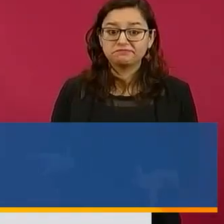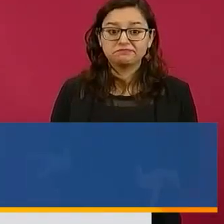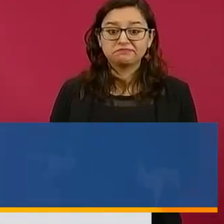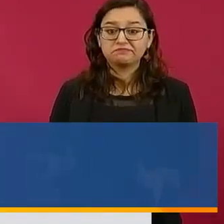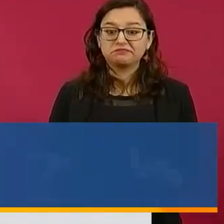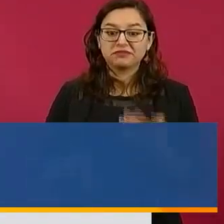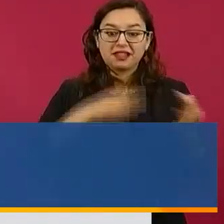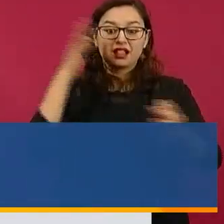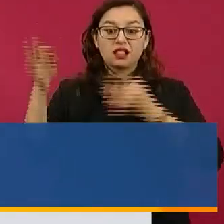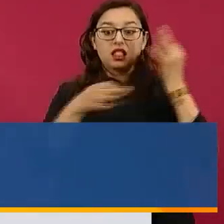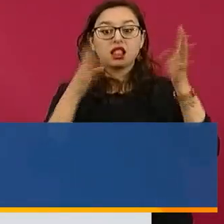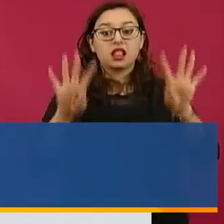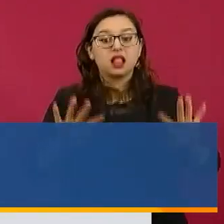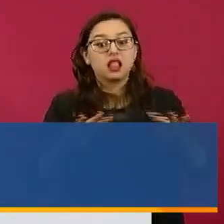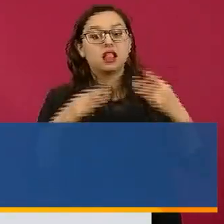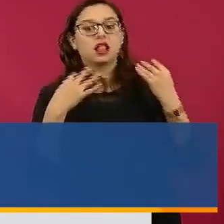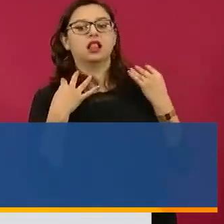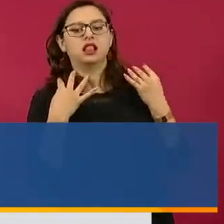publicidad,